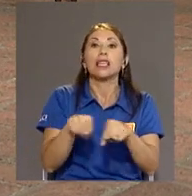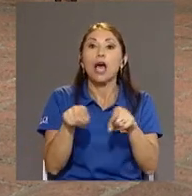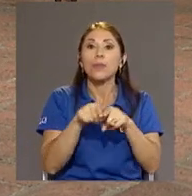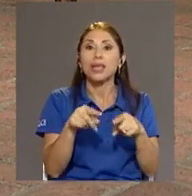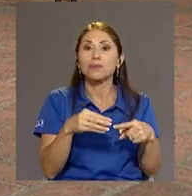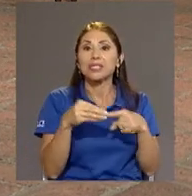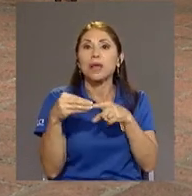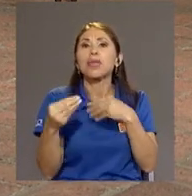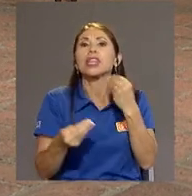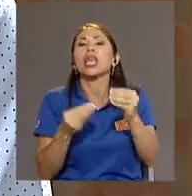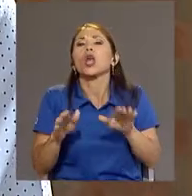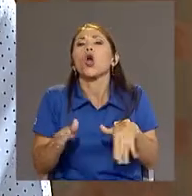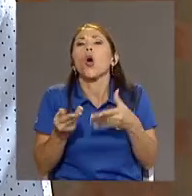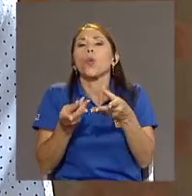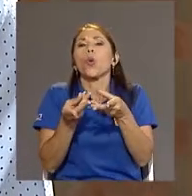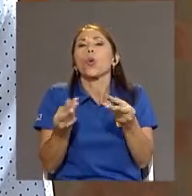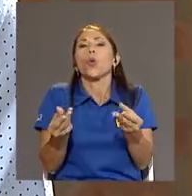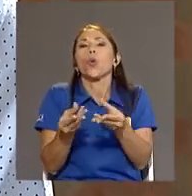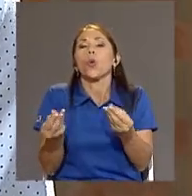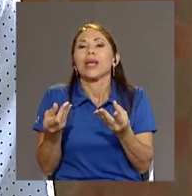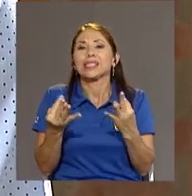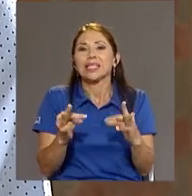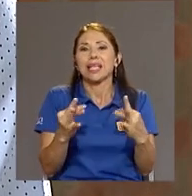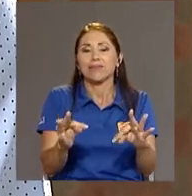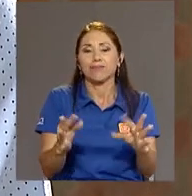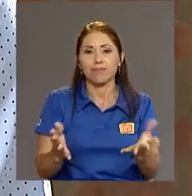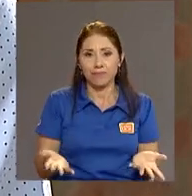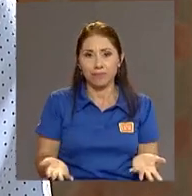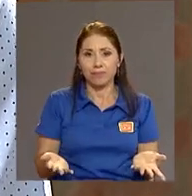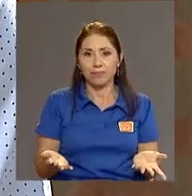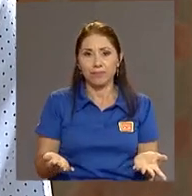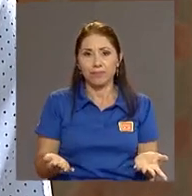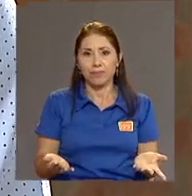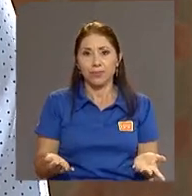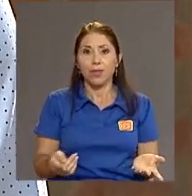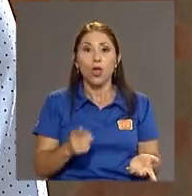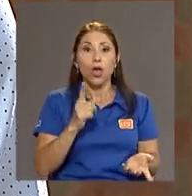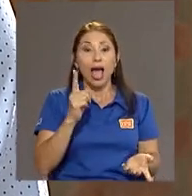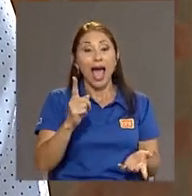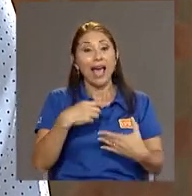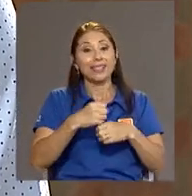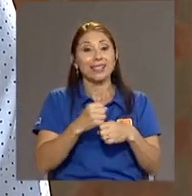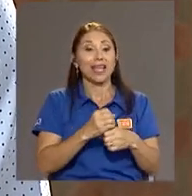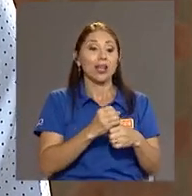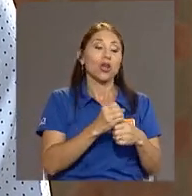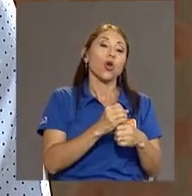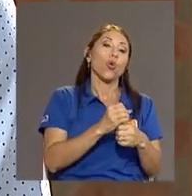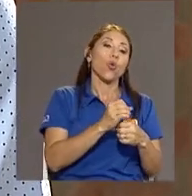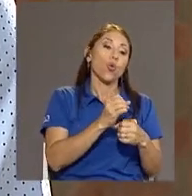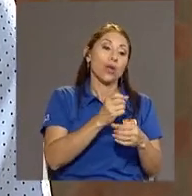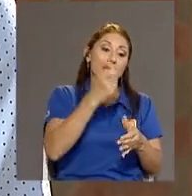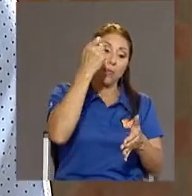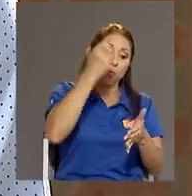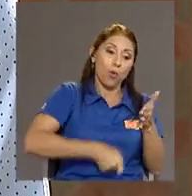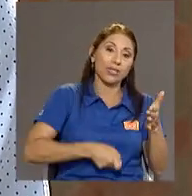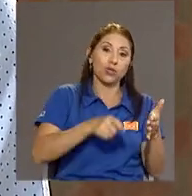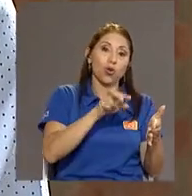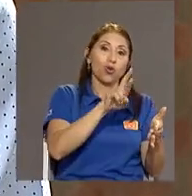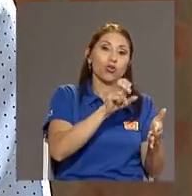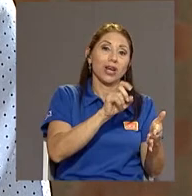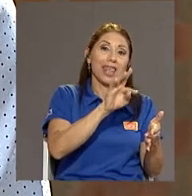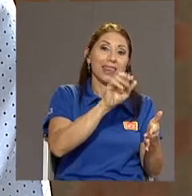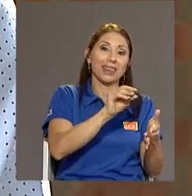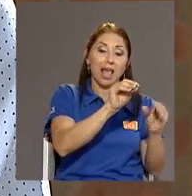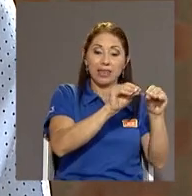tomando en algunos casos, ¿verdad? El trasladar un impuesto sobre la renta o un IVA, porque en la mayoría de países